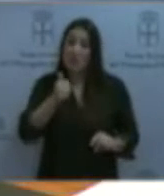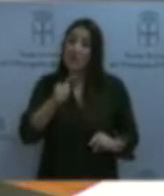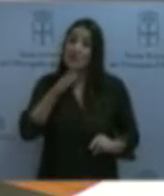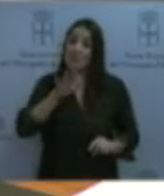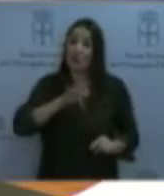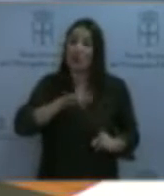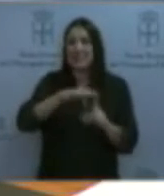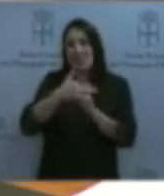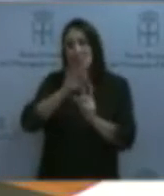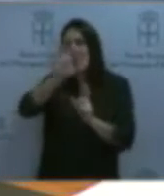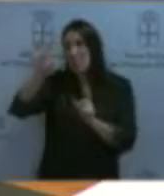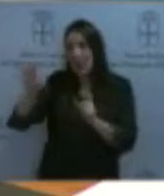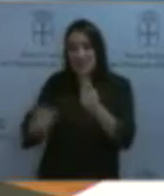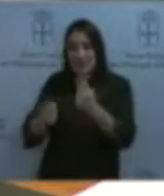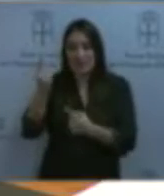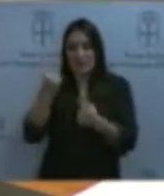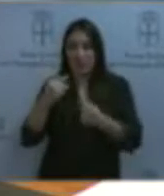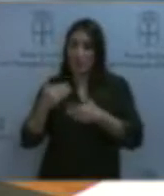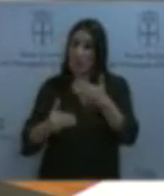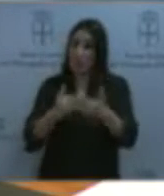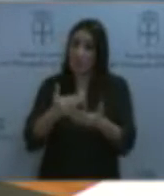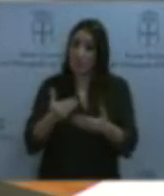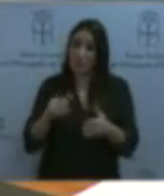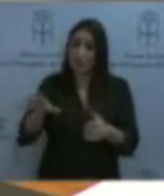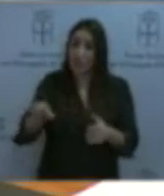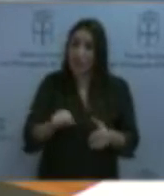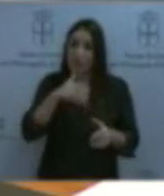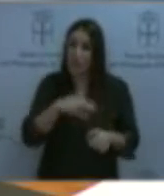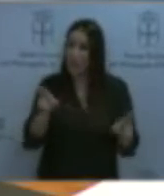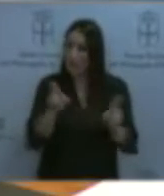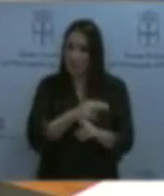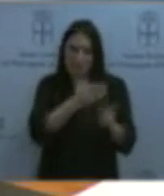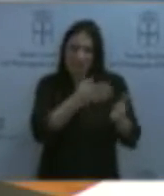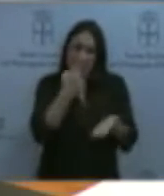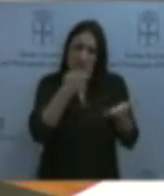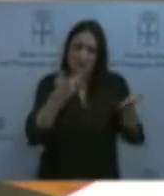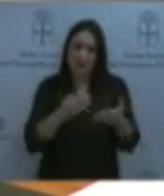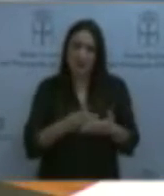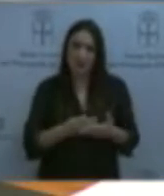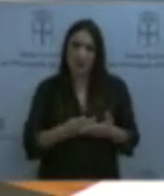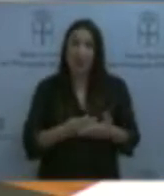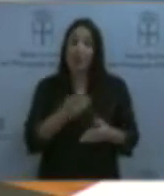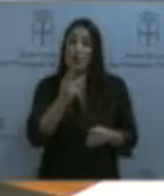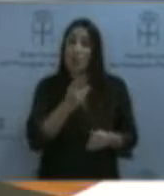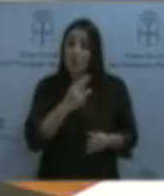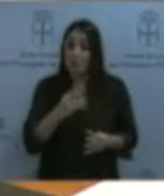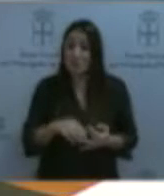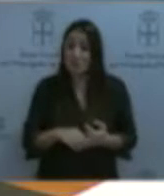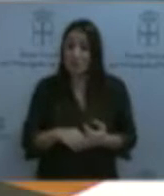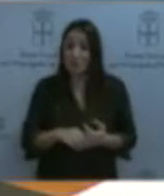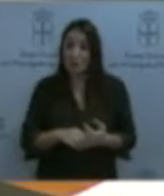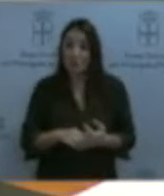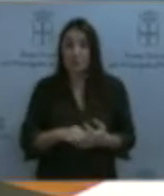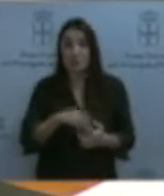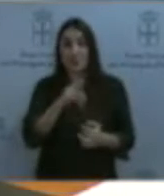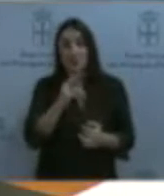de algunos países que han cerrado los procesos de adopción. Bueno, todo eso ya lo sabe usted. Yo lo que sí, el compromiso es, el